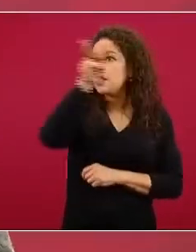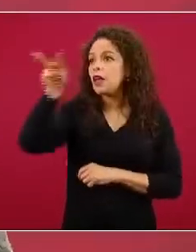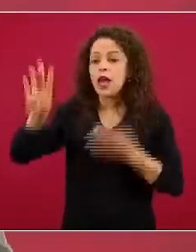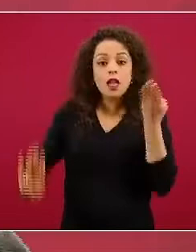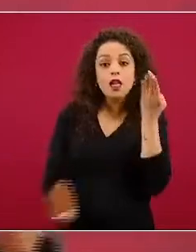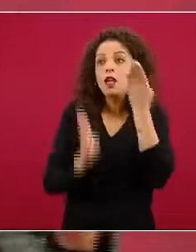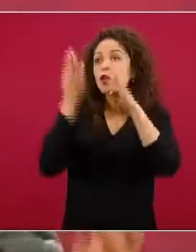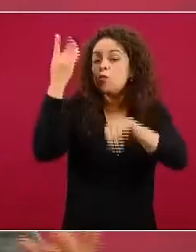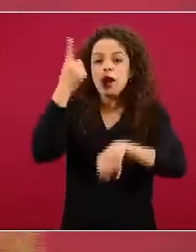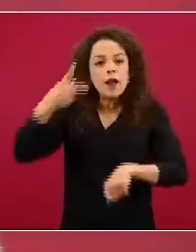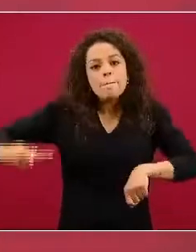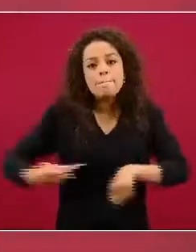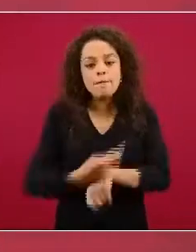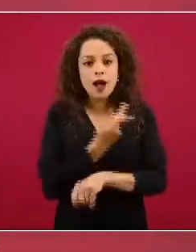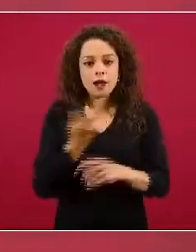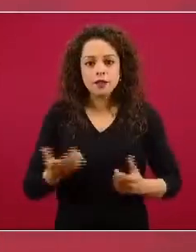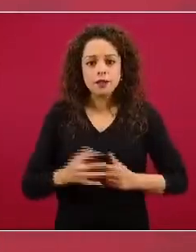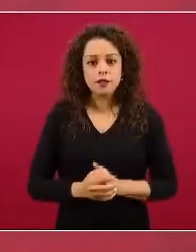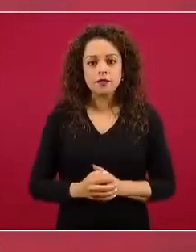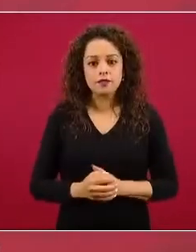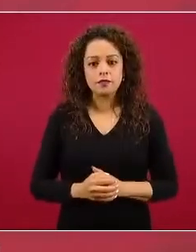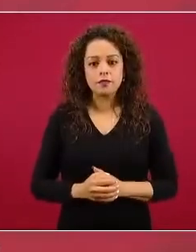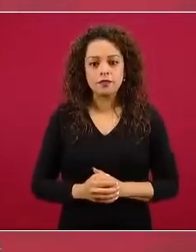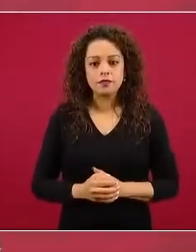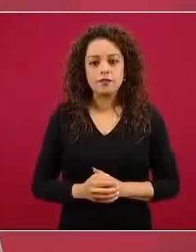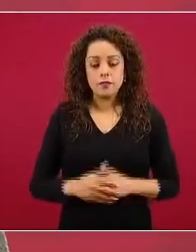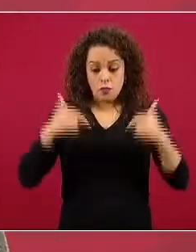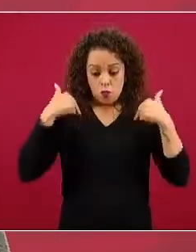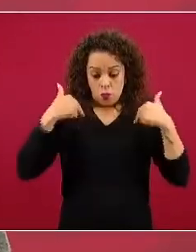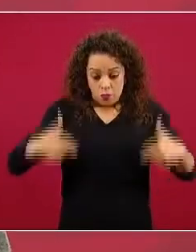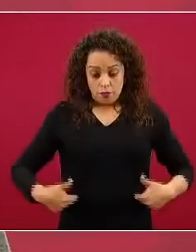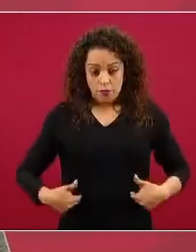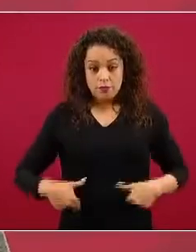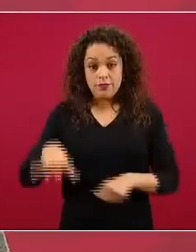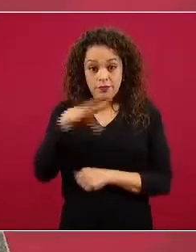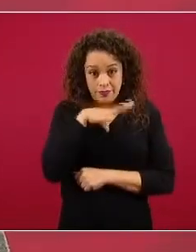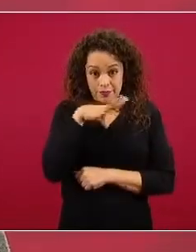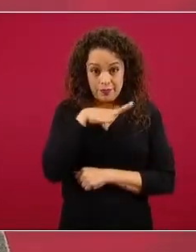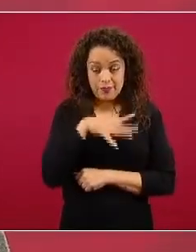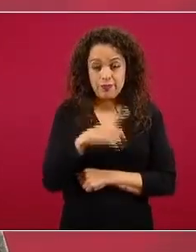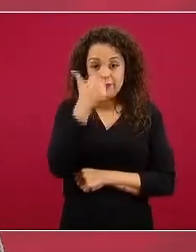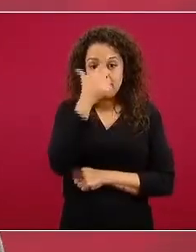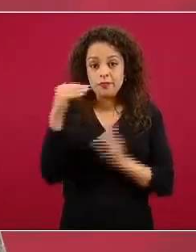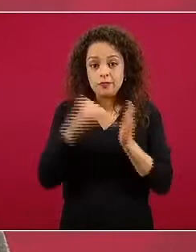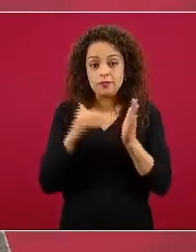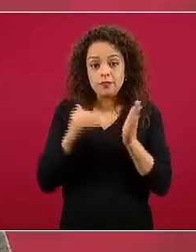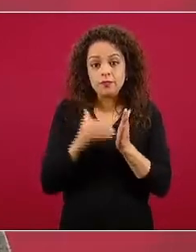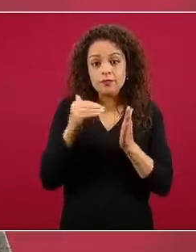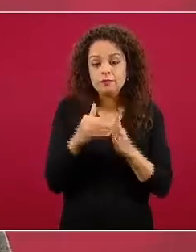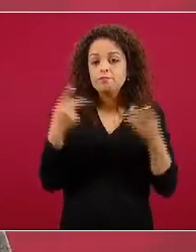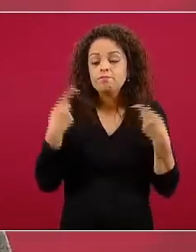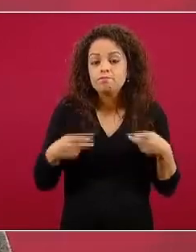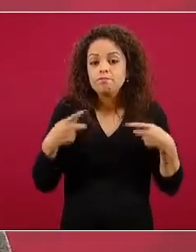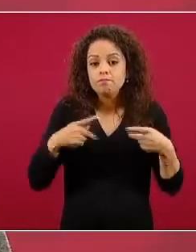humana está constituida por 7,000 millones de